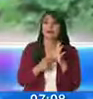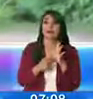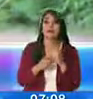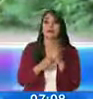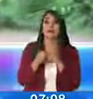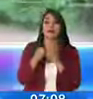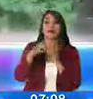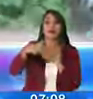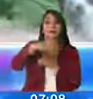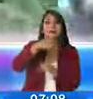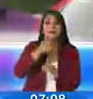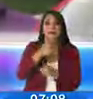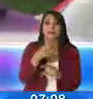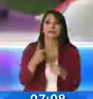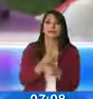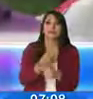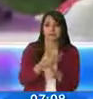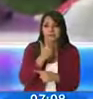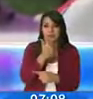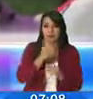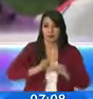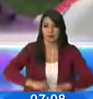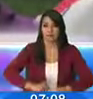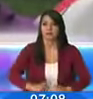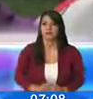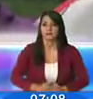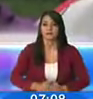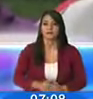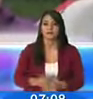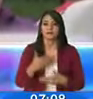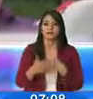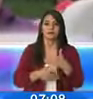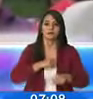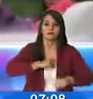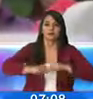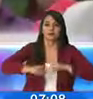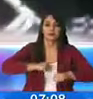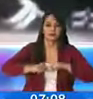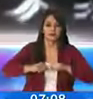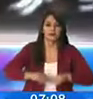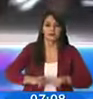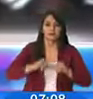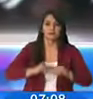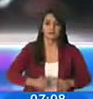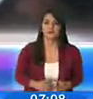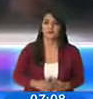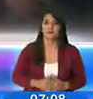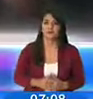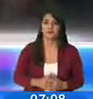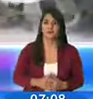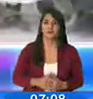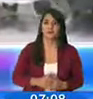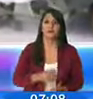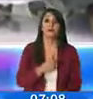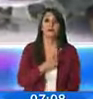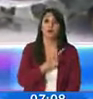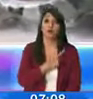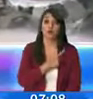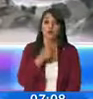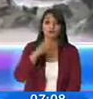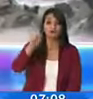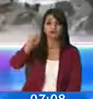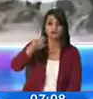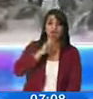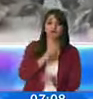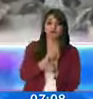Ministerio del Ambiente. En base a eso pues se realizarán los trámites legales pertinentes. A decir del propietario, con estos animales